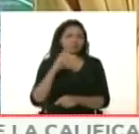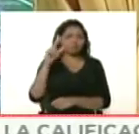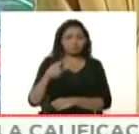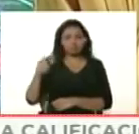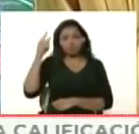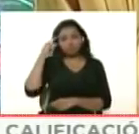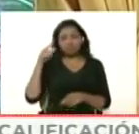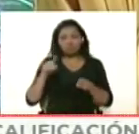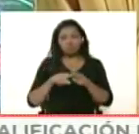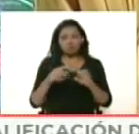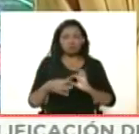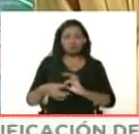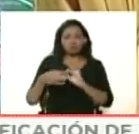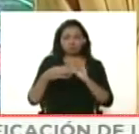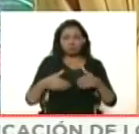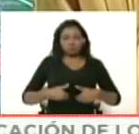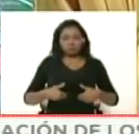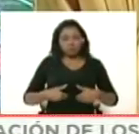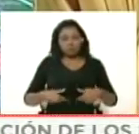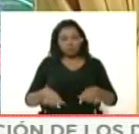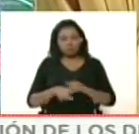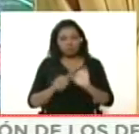días, unir esfuerzo.